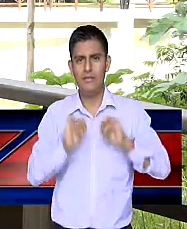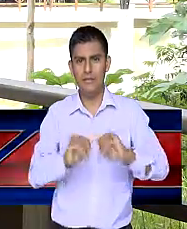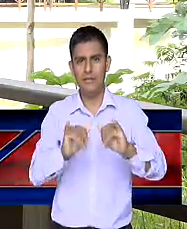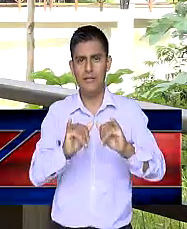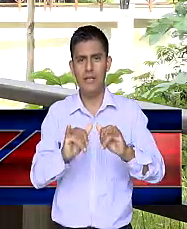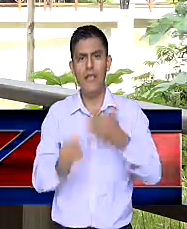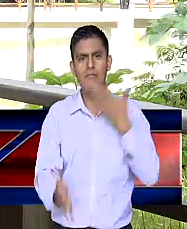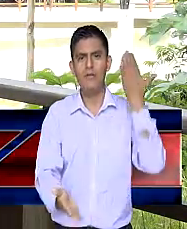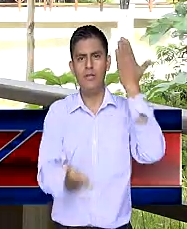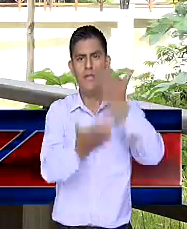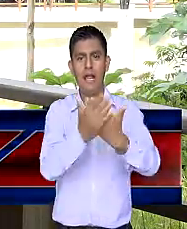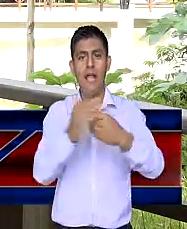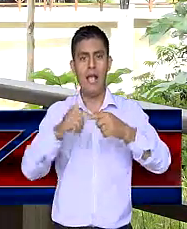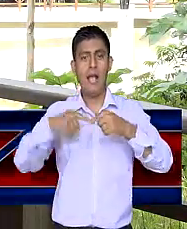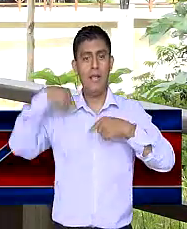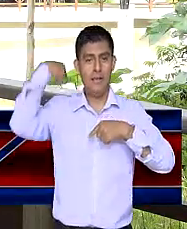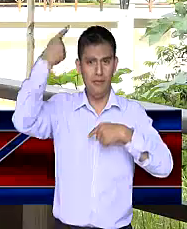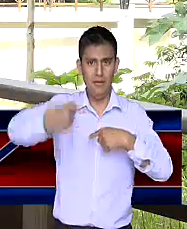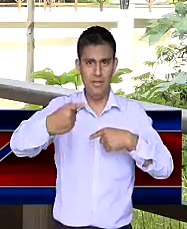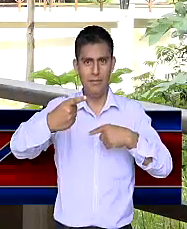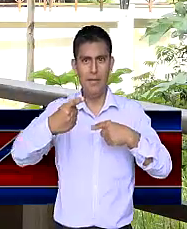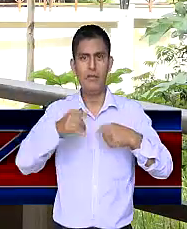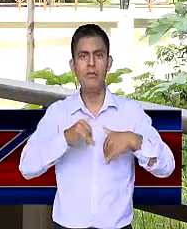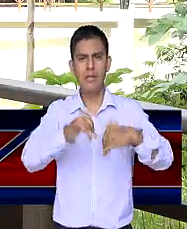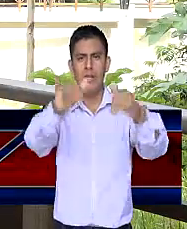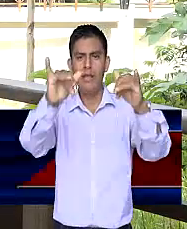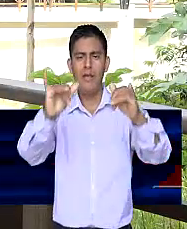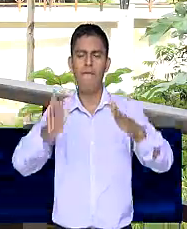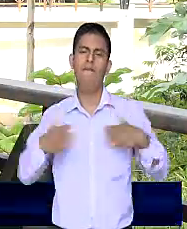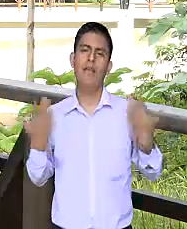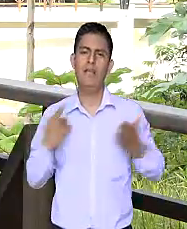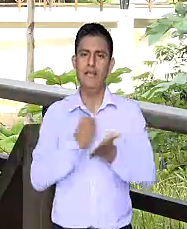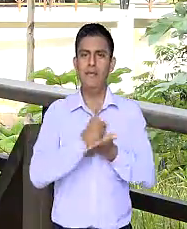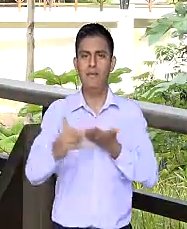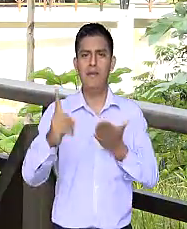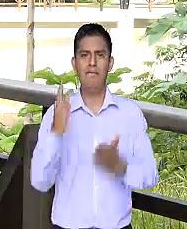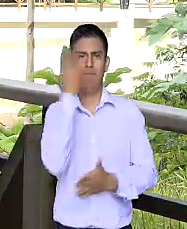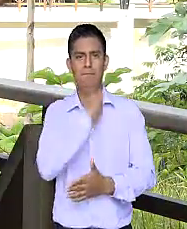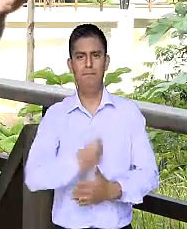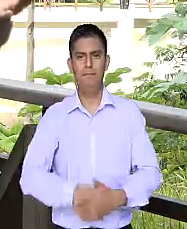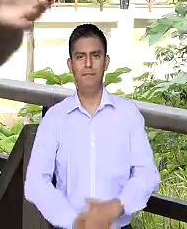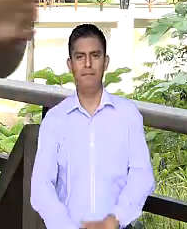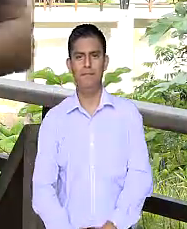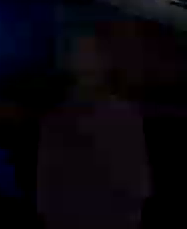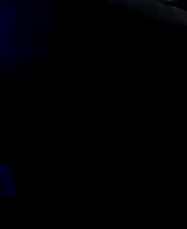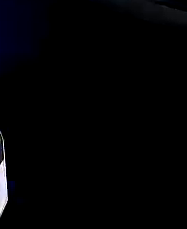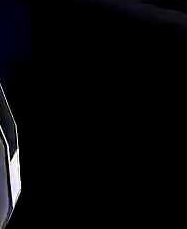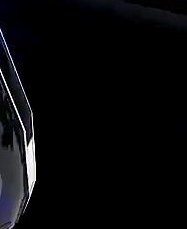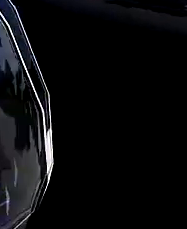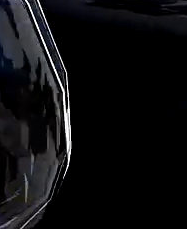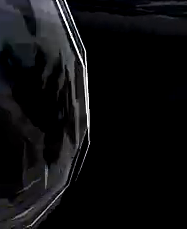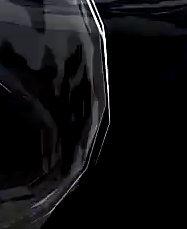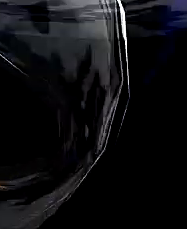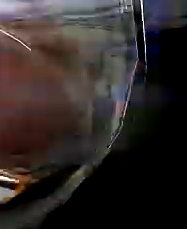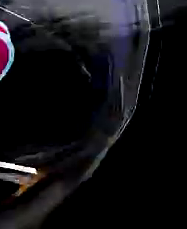sociales. Muchísimas gracias. Hasta entonces. Que tengan un resto de semana espectacular.